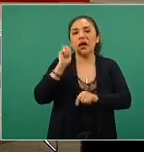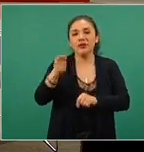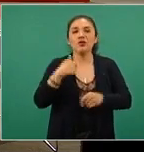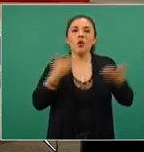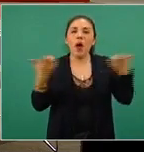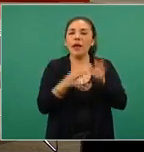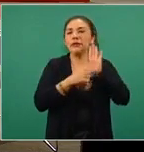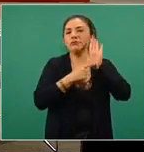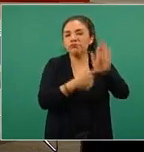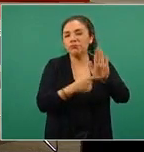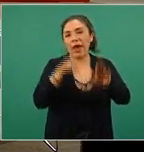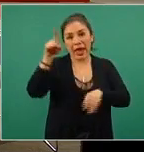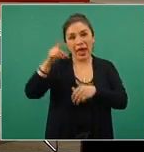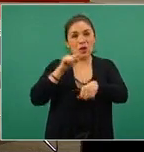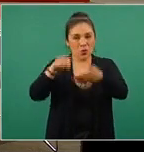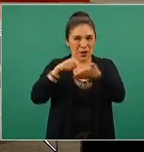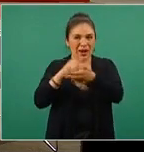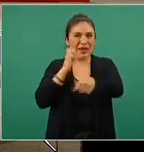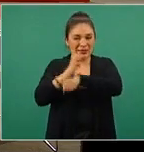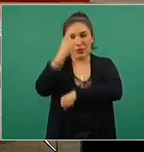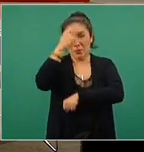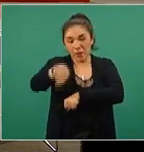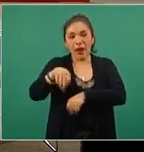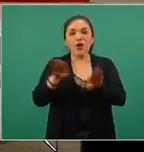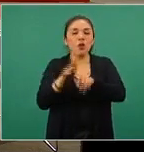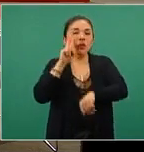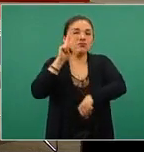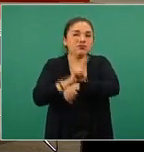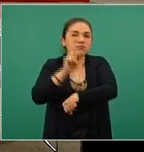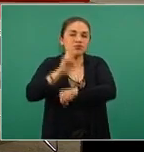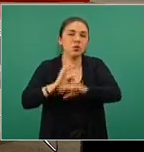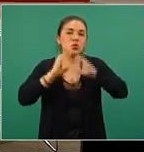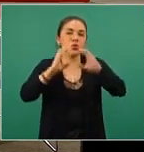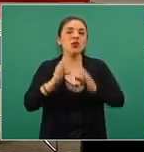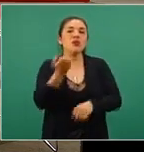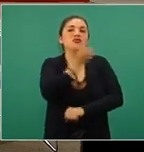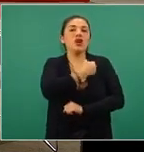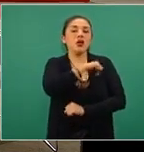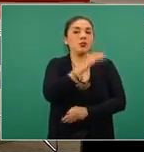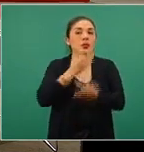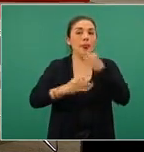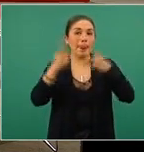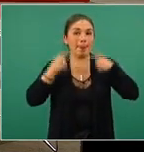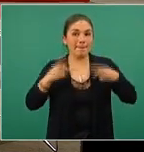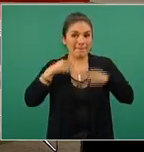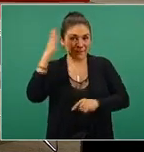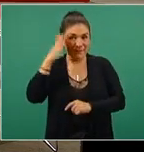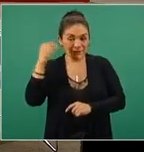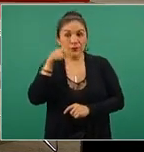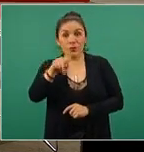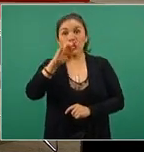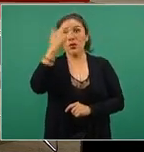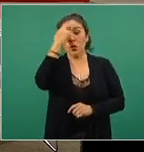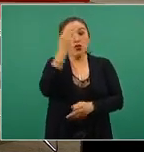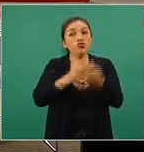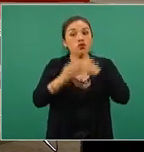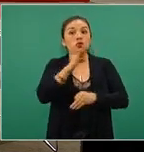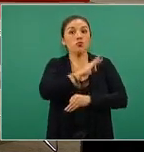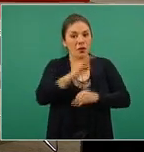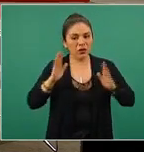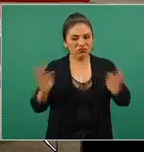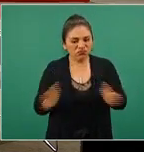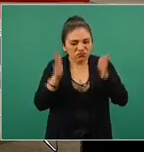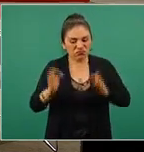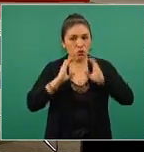hemos promocionado en el estado para velar y cuidar de la salud de todos los colimenses. Recuerden que todos somos promotores